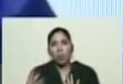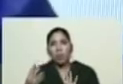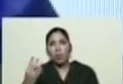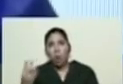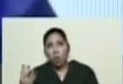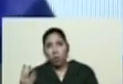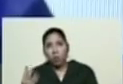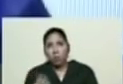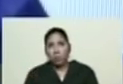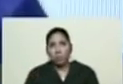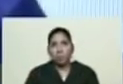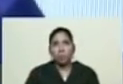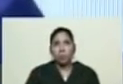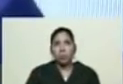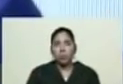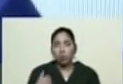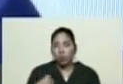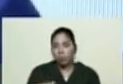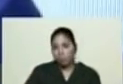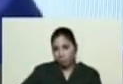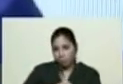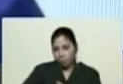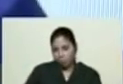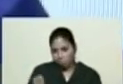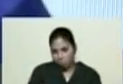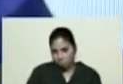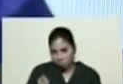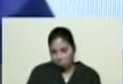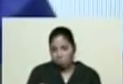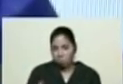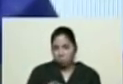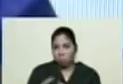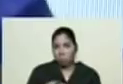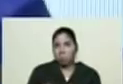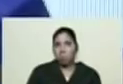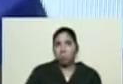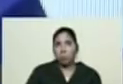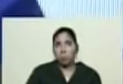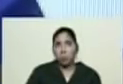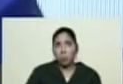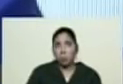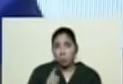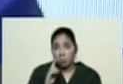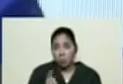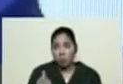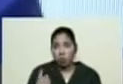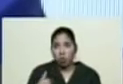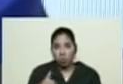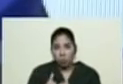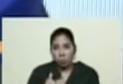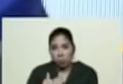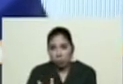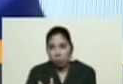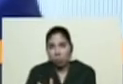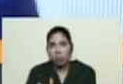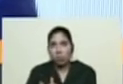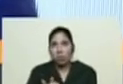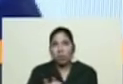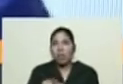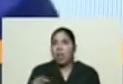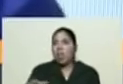1994 en que lo conocí, y fue maravilloso porque al primer lugar que lo acompañé fue a la 23 de